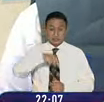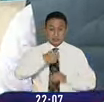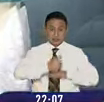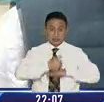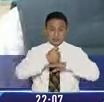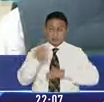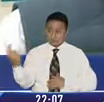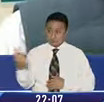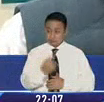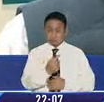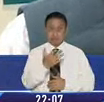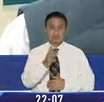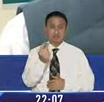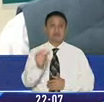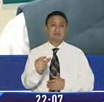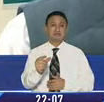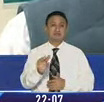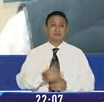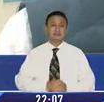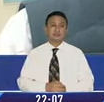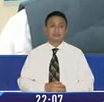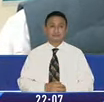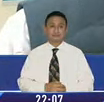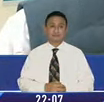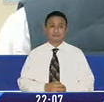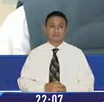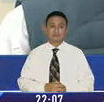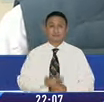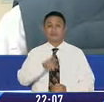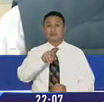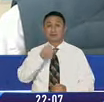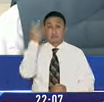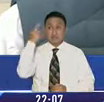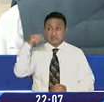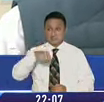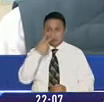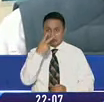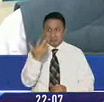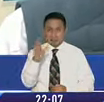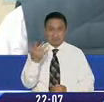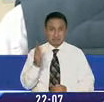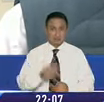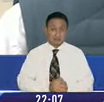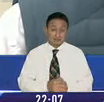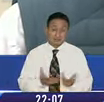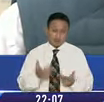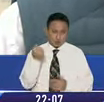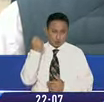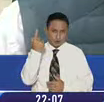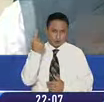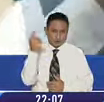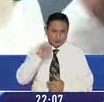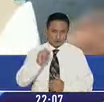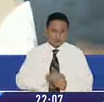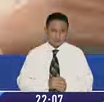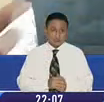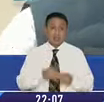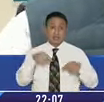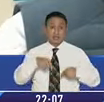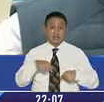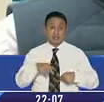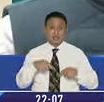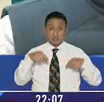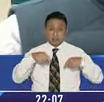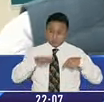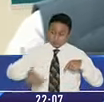Nacional siento que es muy escasa, es muy poca. Hay días en realidad que no se los ve. Y comprendo en muchos de los casos porque es muy